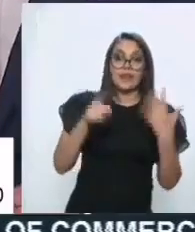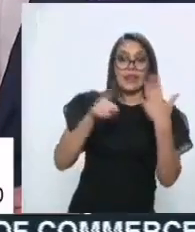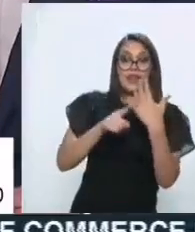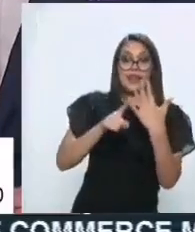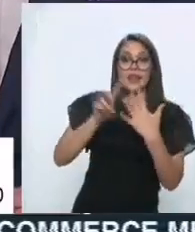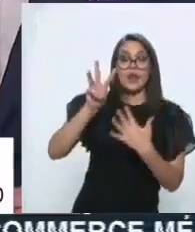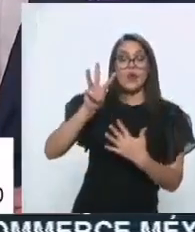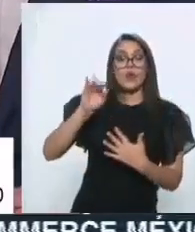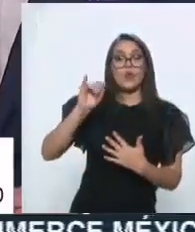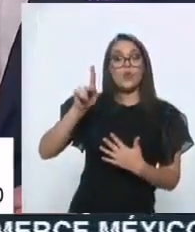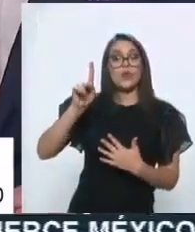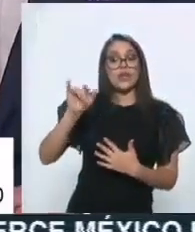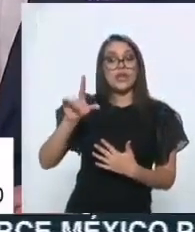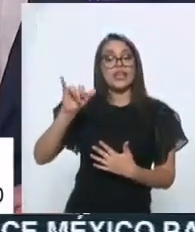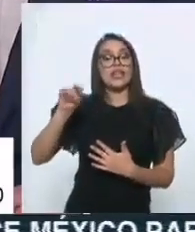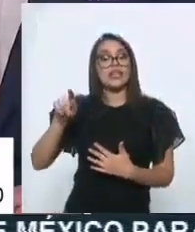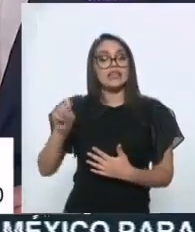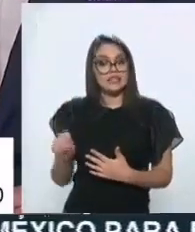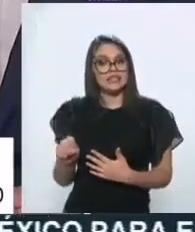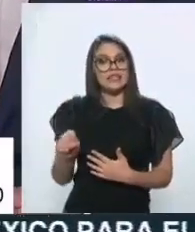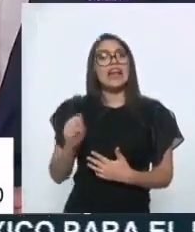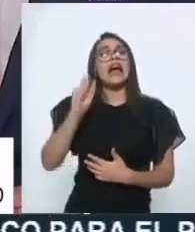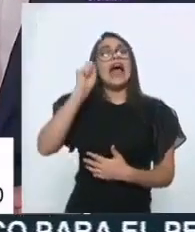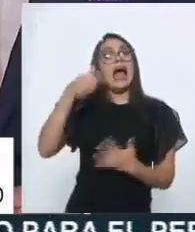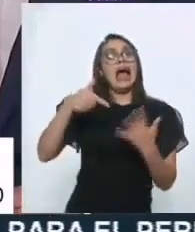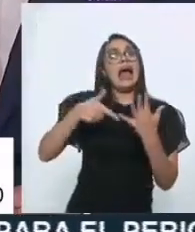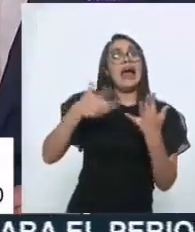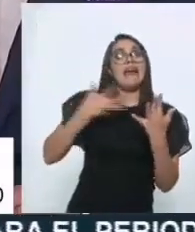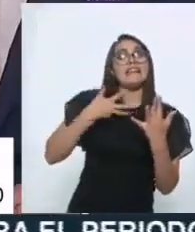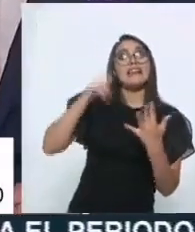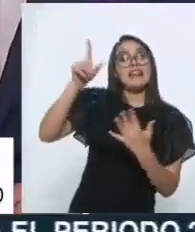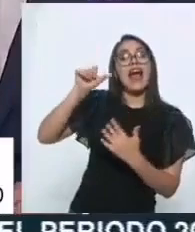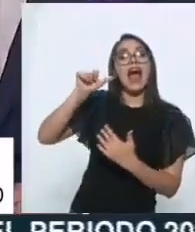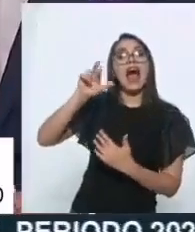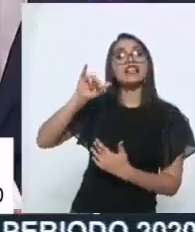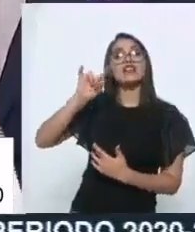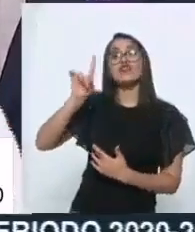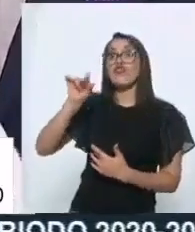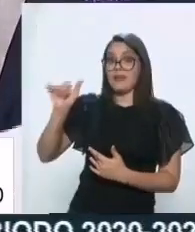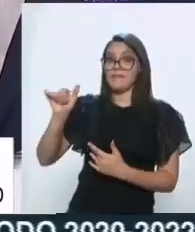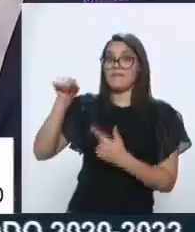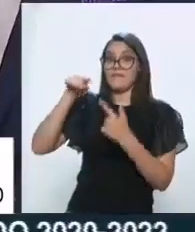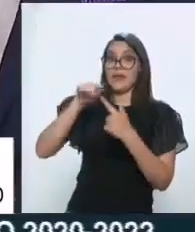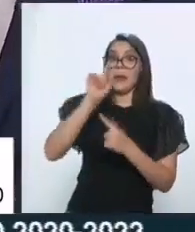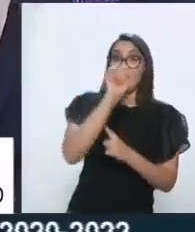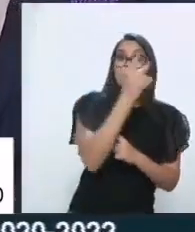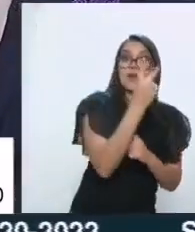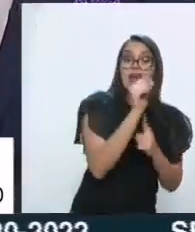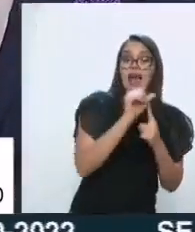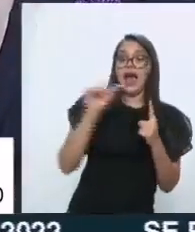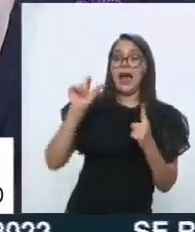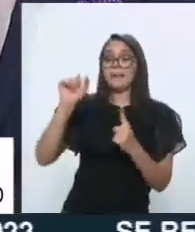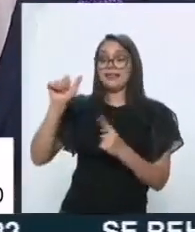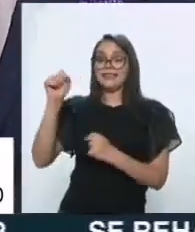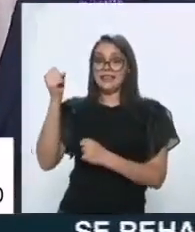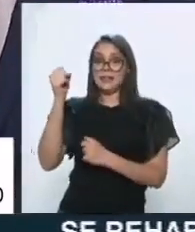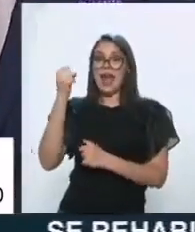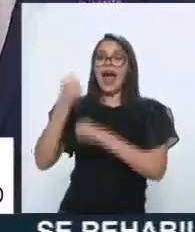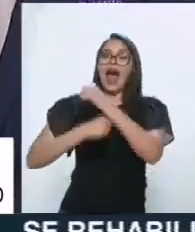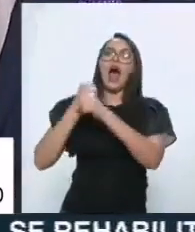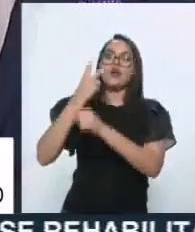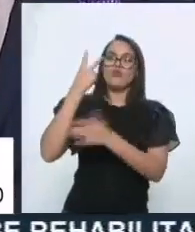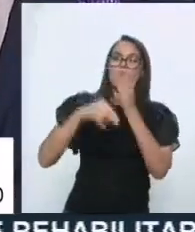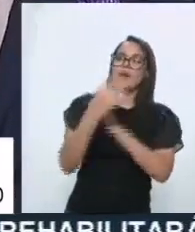sobre la llamada Northern Border Conference, que tuvo lugar en Phoenix, Arizona, del 22 al 26 de septiembre de 2009, en